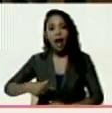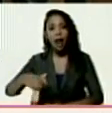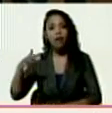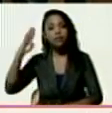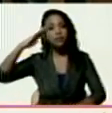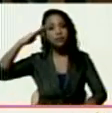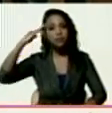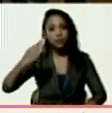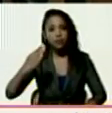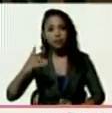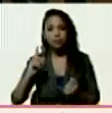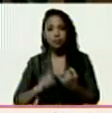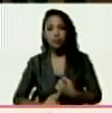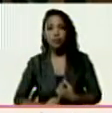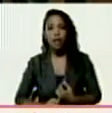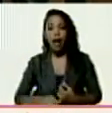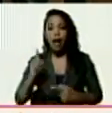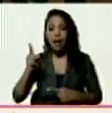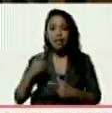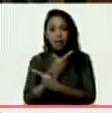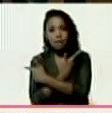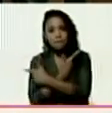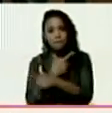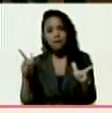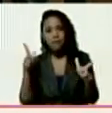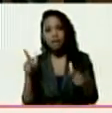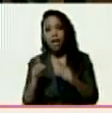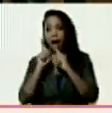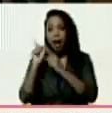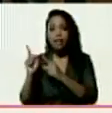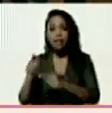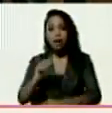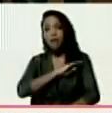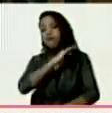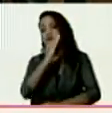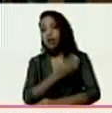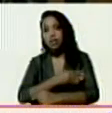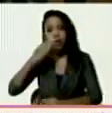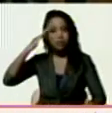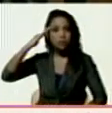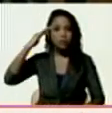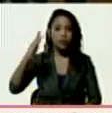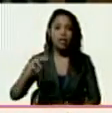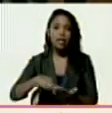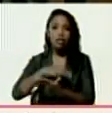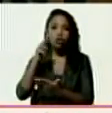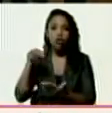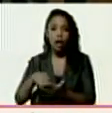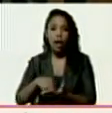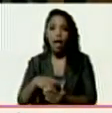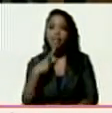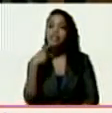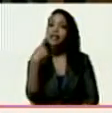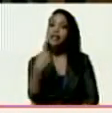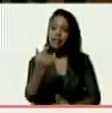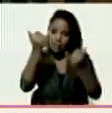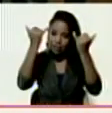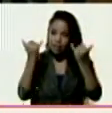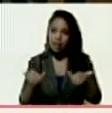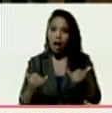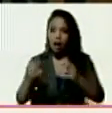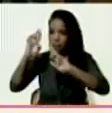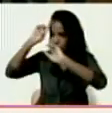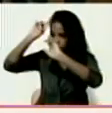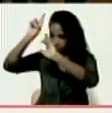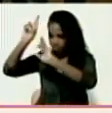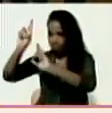a esas Fuerzas Armadas libertarias, a esas Fuerzas Armadas nacionales, a decirle desde ya que los